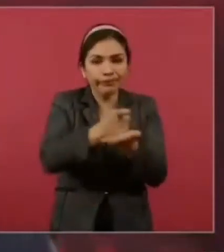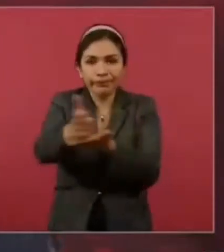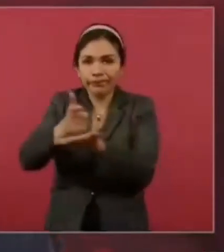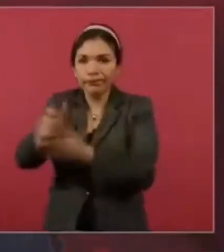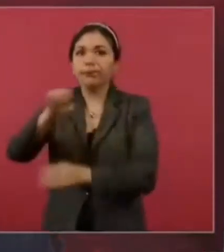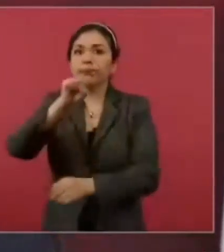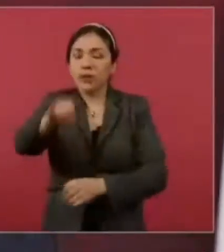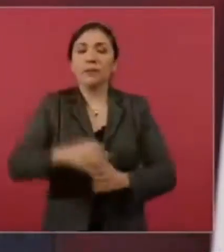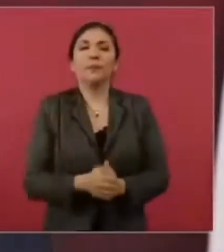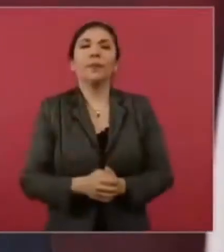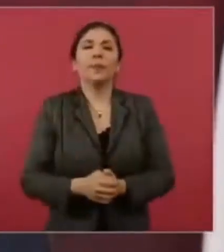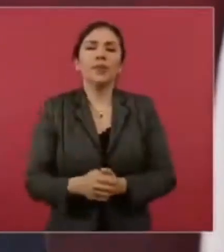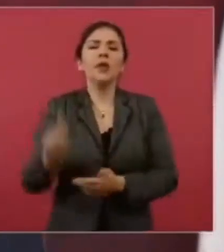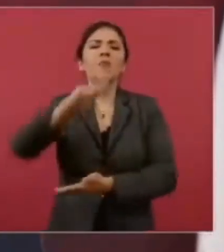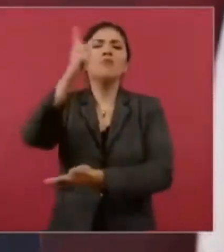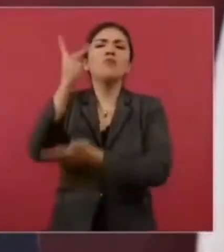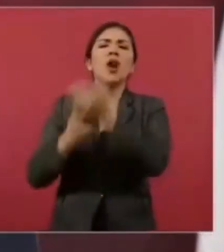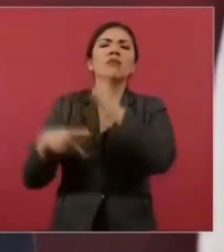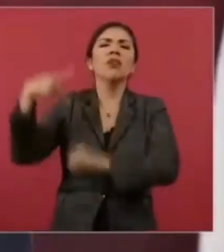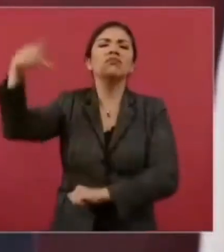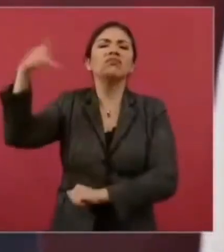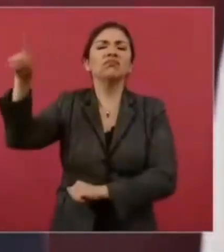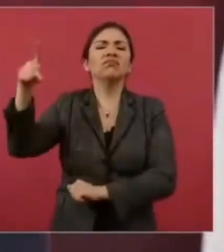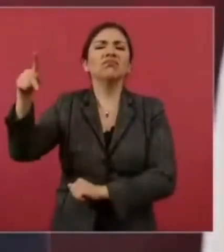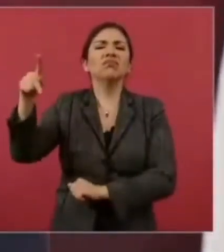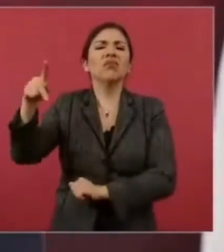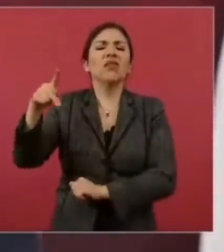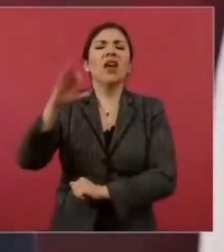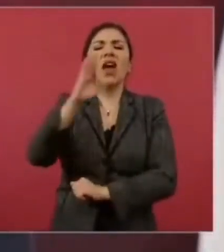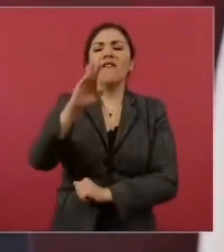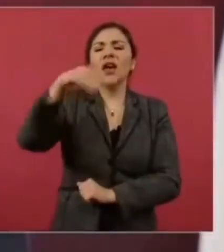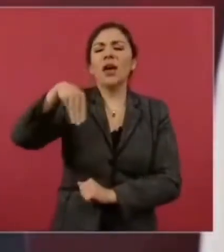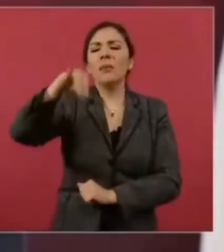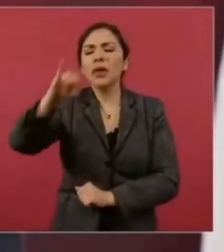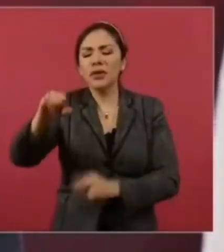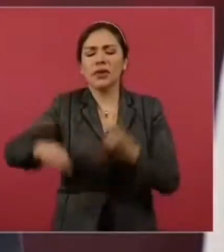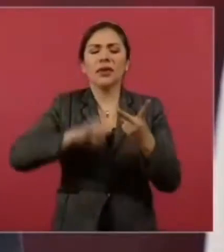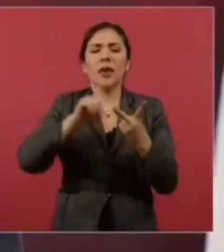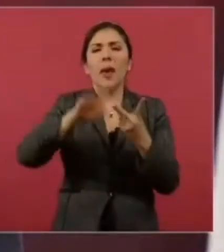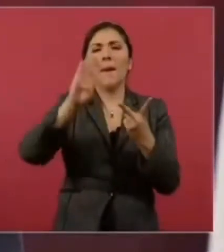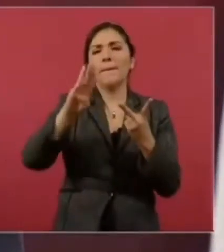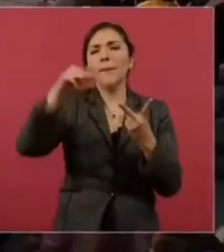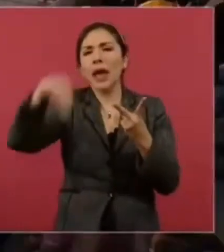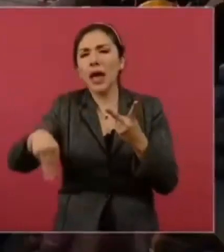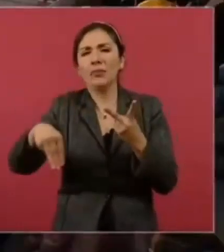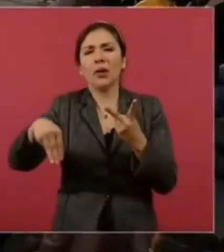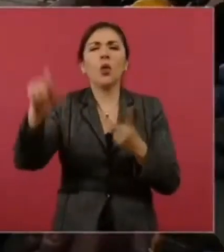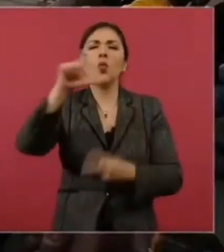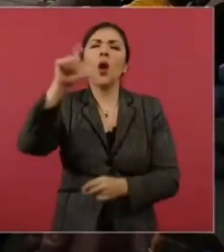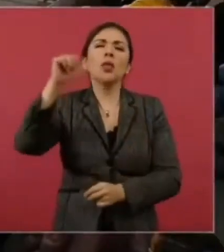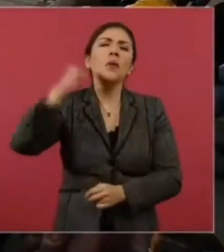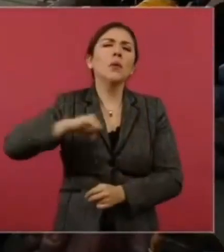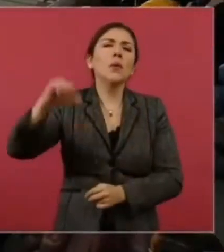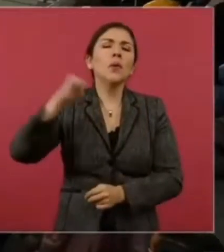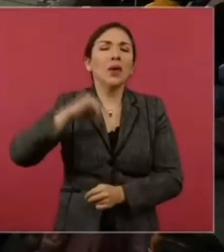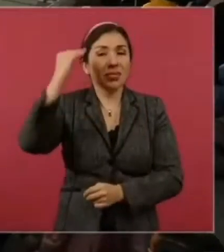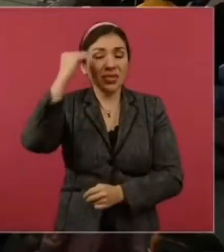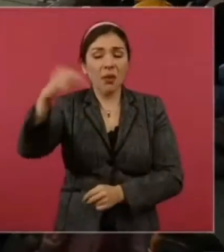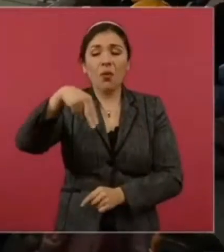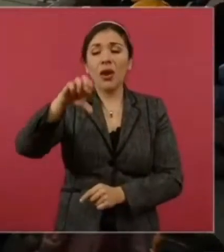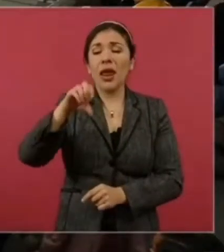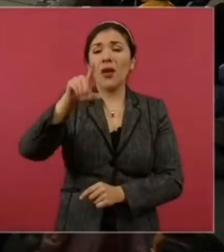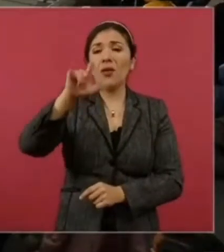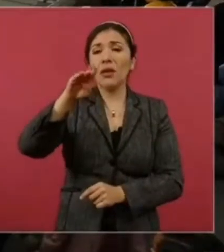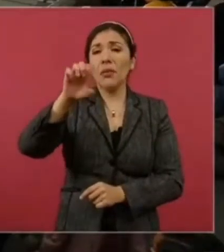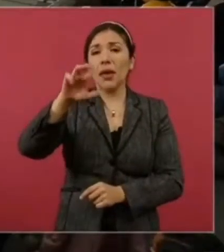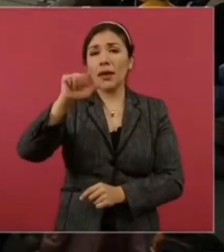Los programas del Banco Mundial y del Fondo Monetario Internacional en la época neoliberal